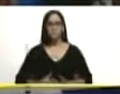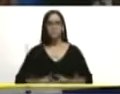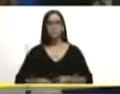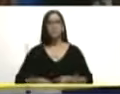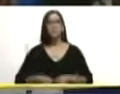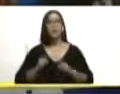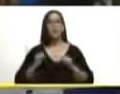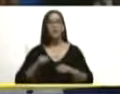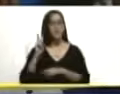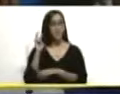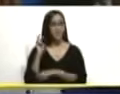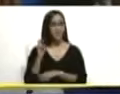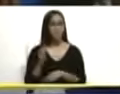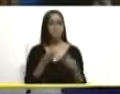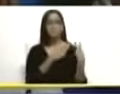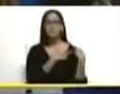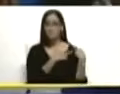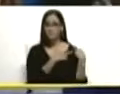Es viernes y nos toca